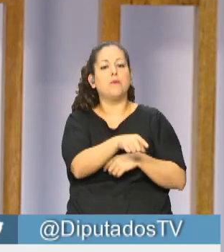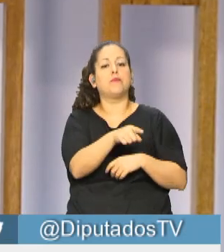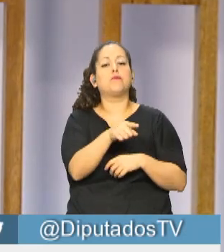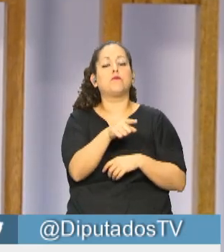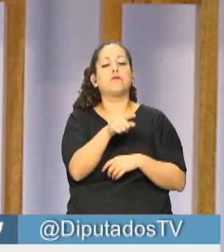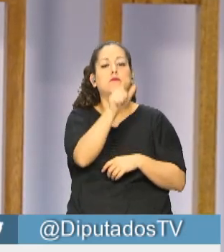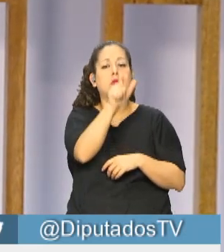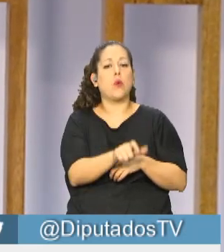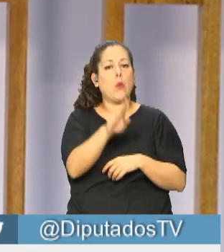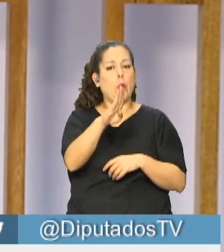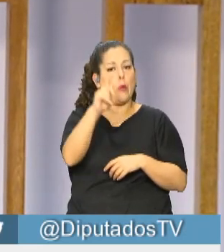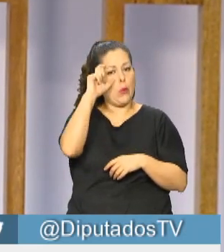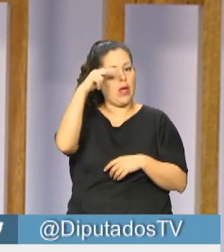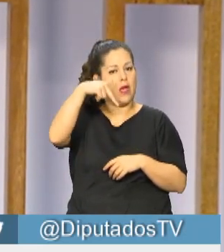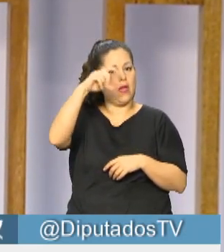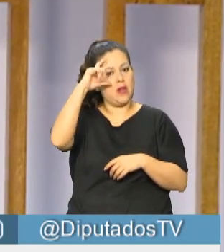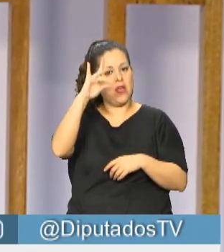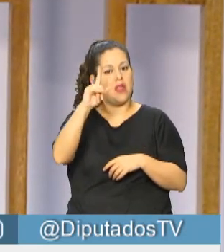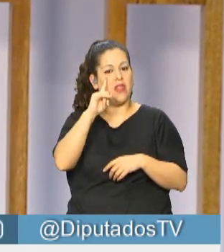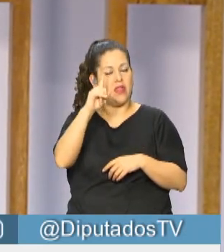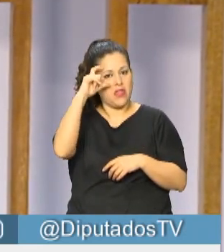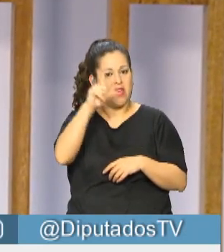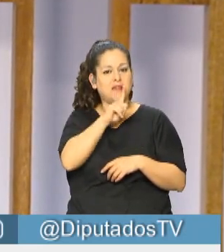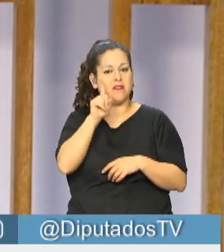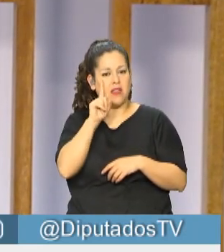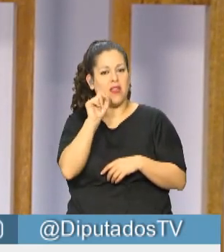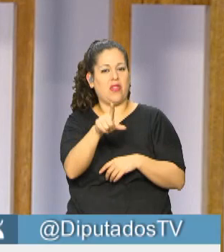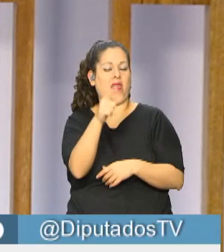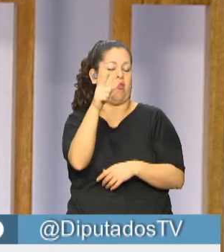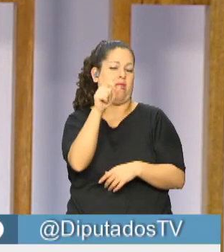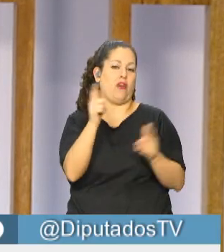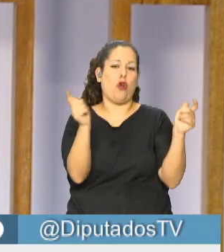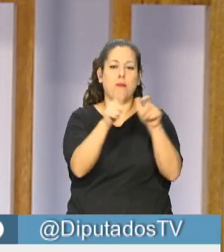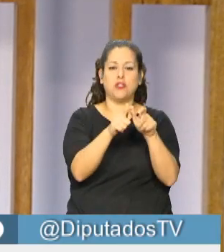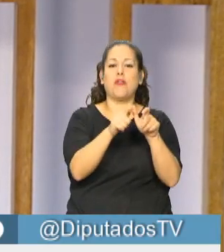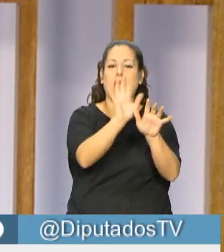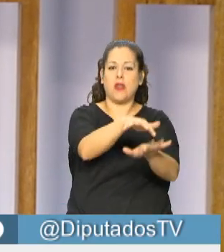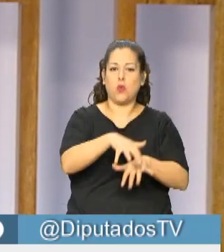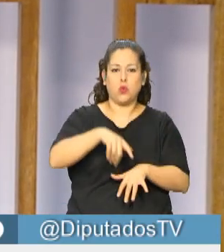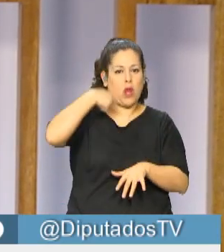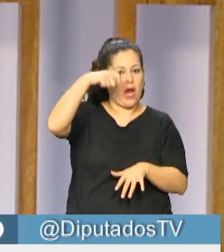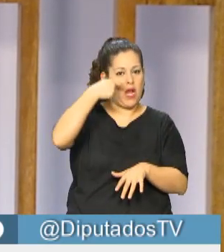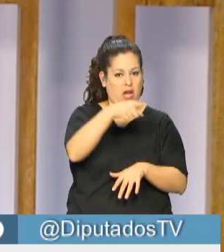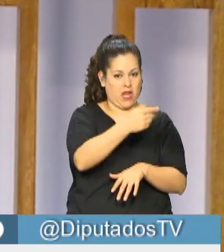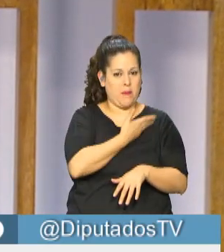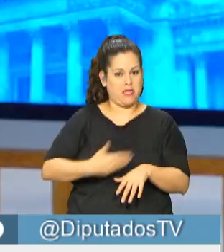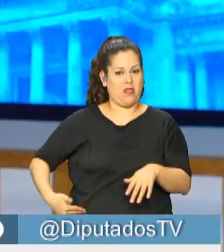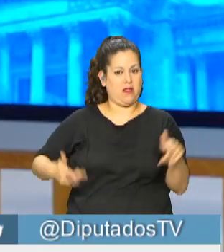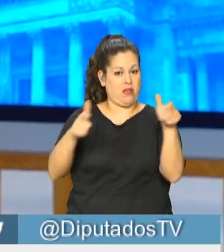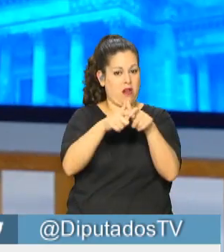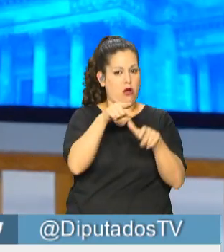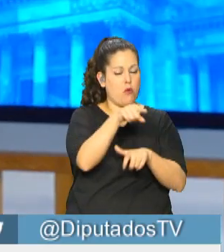Atilio Benedetti, que además es el presidente de la Comisión de Agricultura y Ganadería, a quien le damos la bienvenida y le agradecemos estar aquí en vivo para,